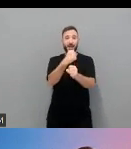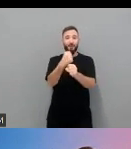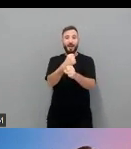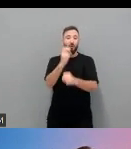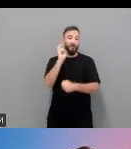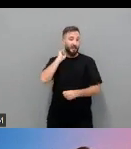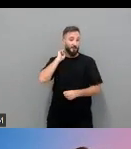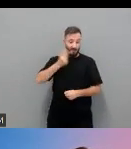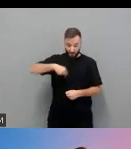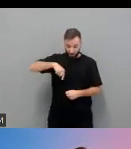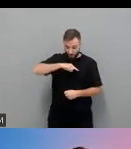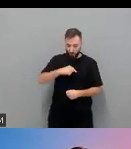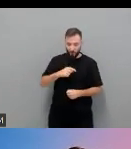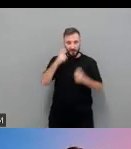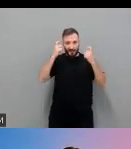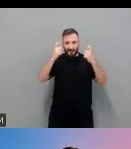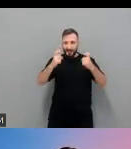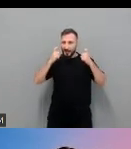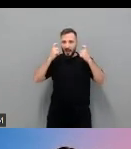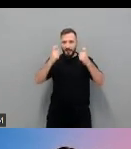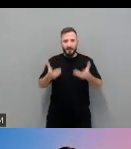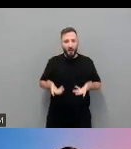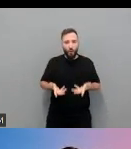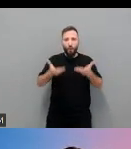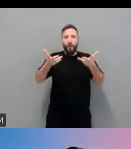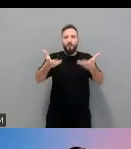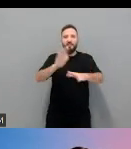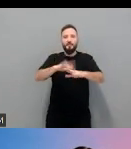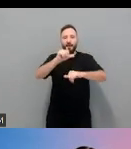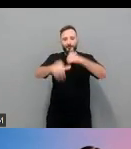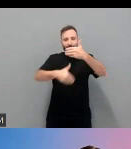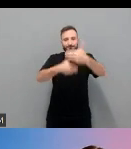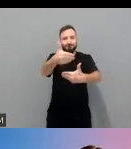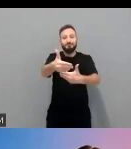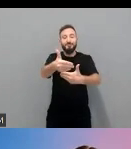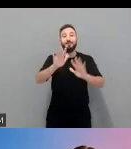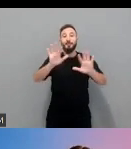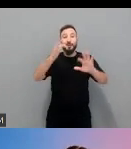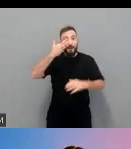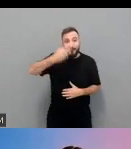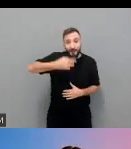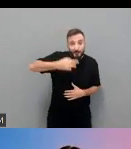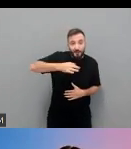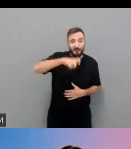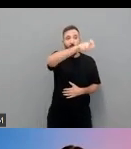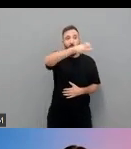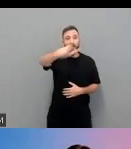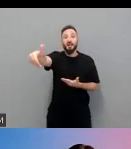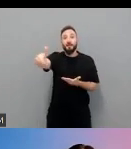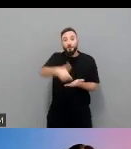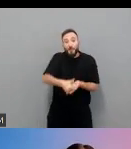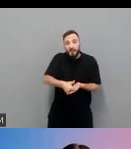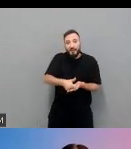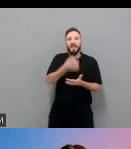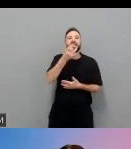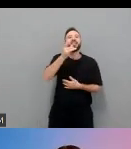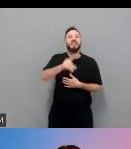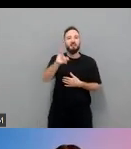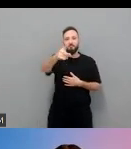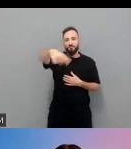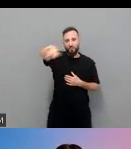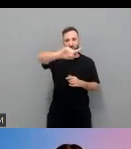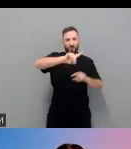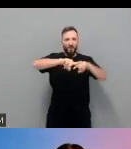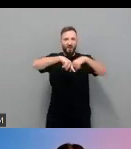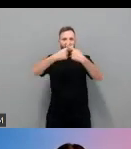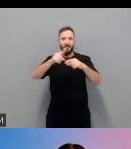estamos para intentar poner en marcha esto, pero quienes demandan, quienes solicitan, sois vosotros, las familias y las personas